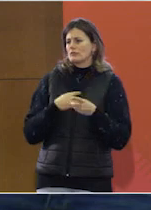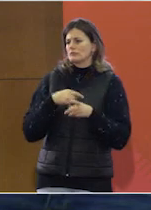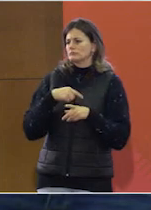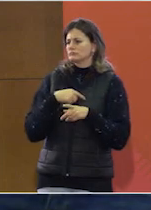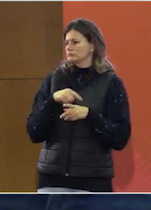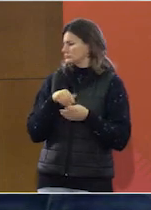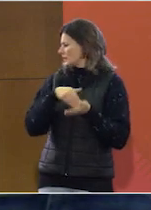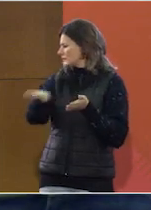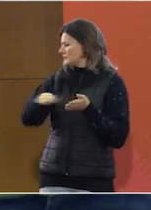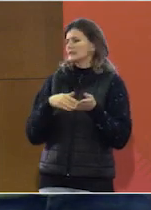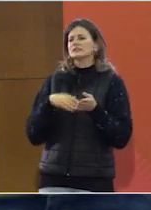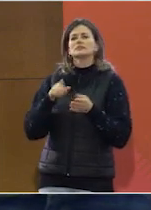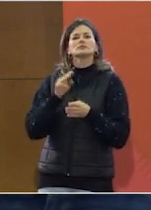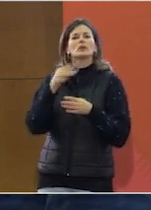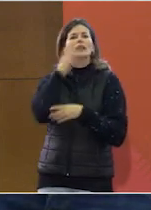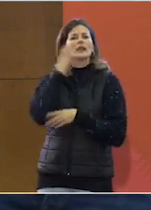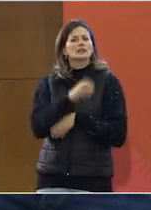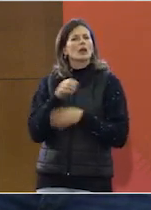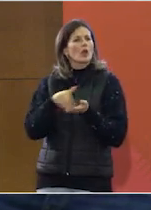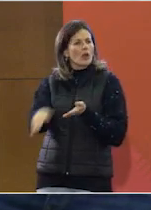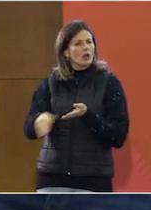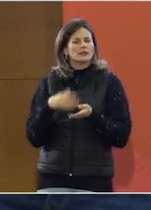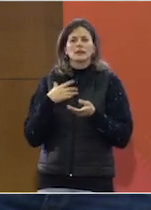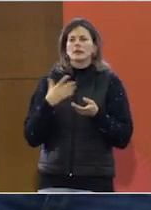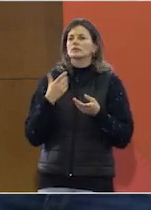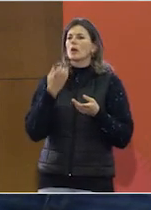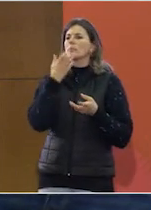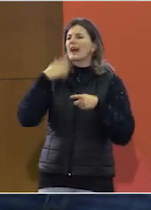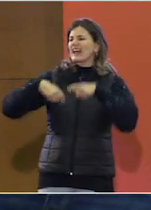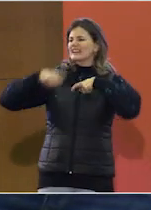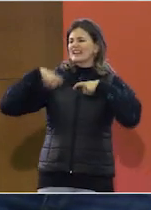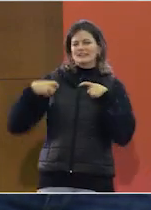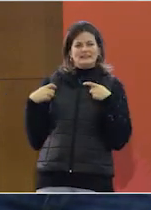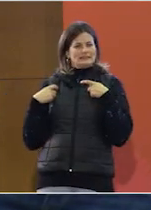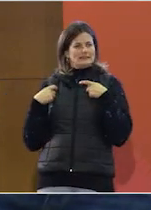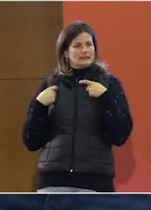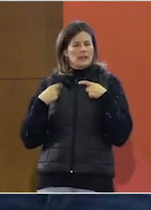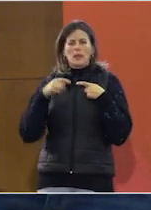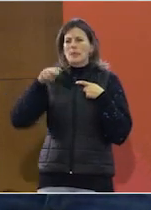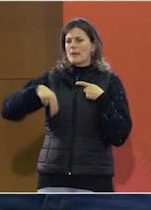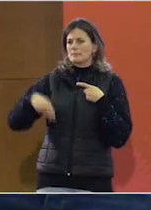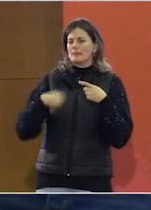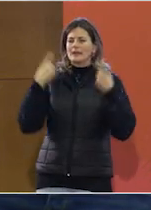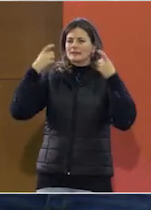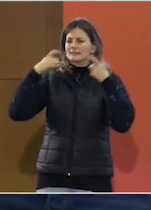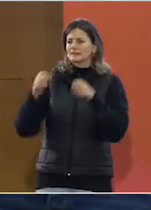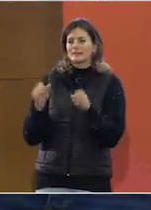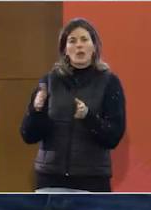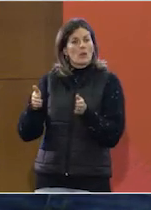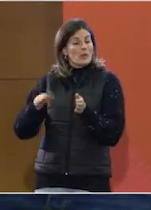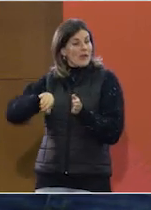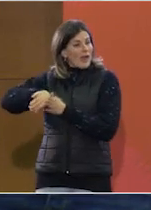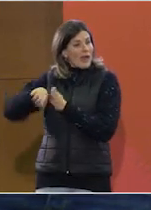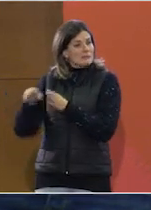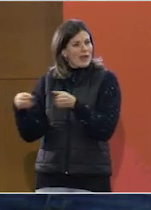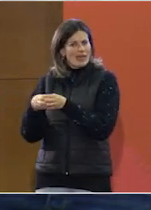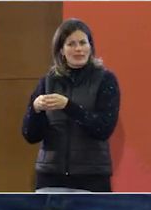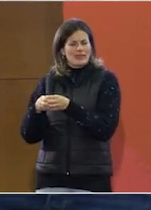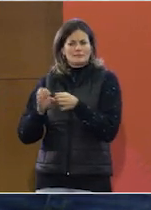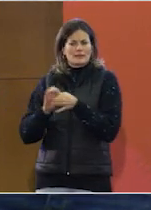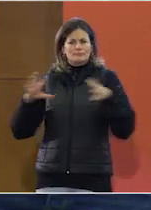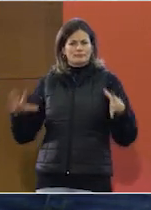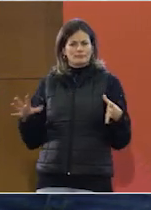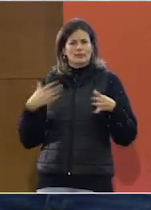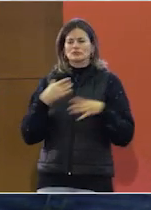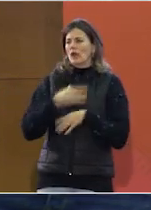frente a Mariano Rajoy, nunca es tarde para rectificar, abandonen una alianza con la derecha que es una vergüenza para los socialistas